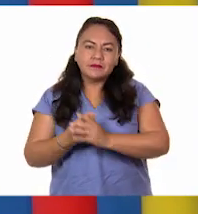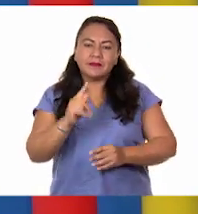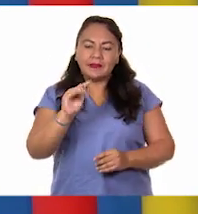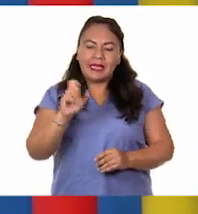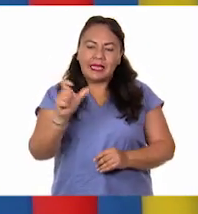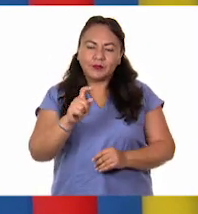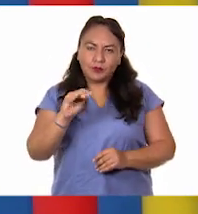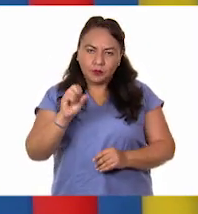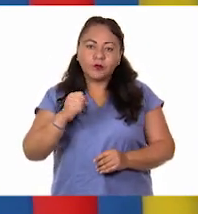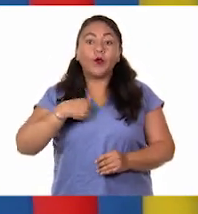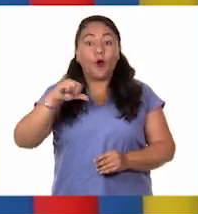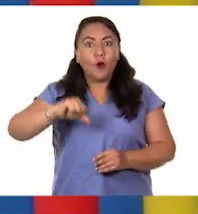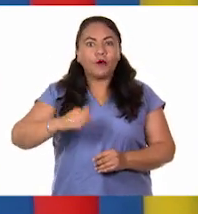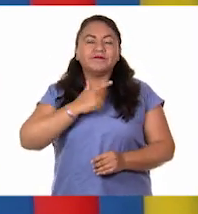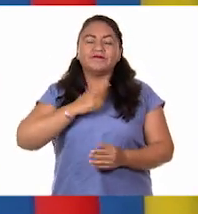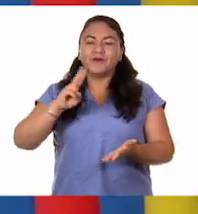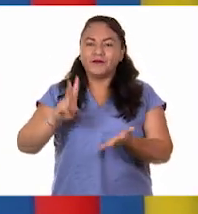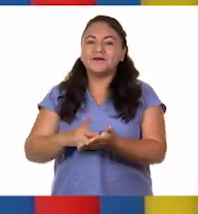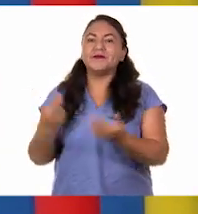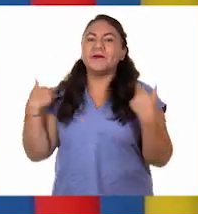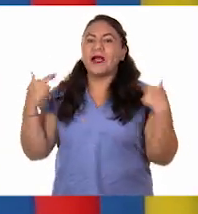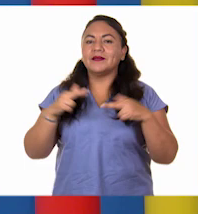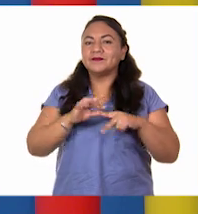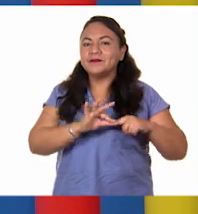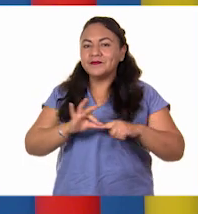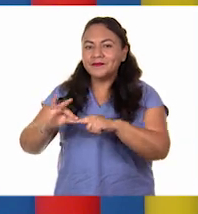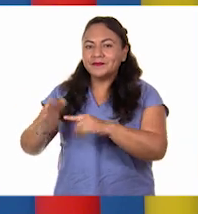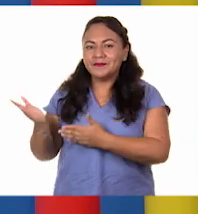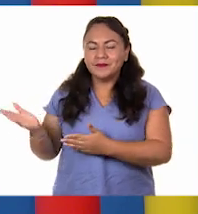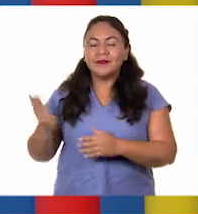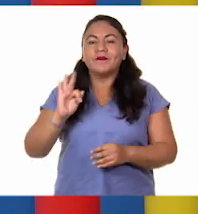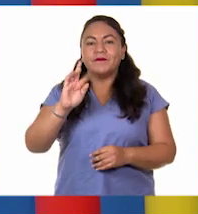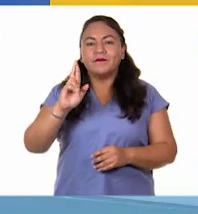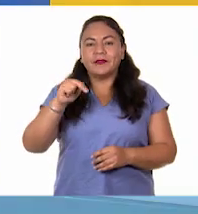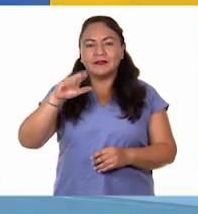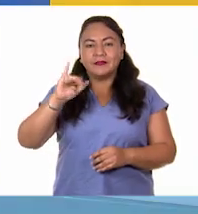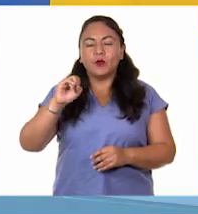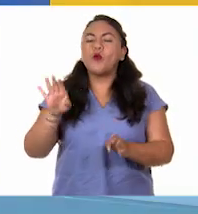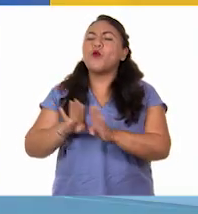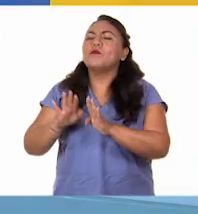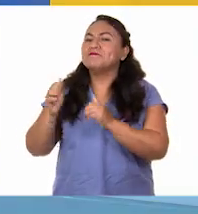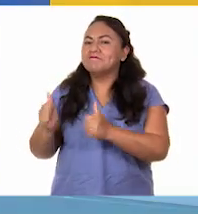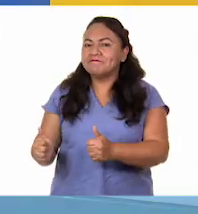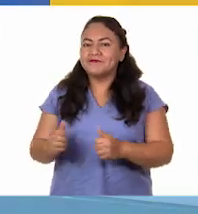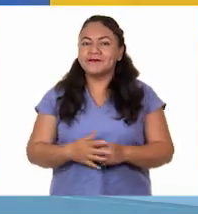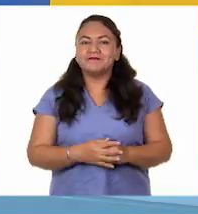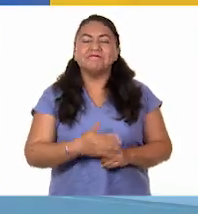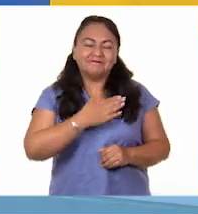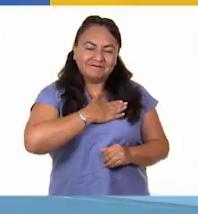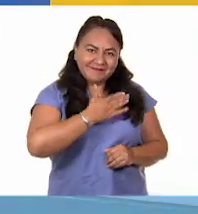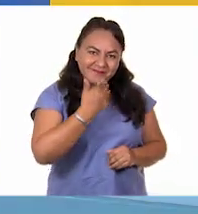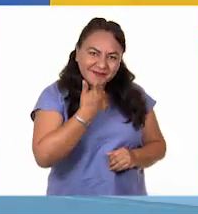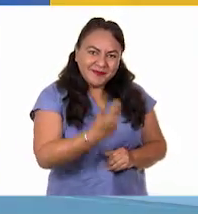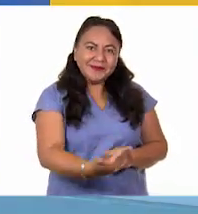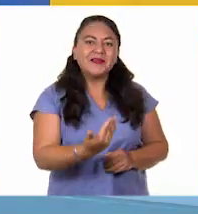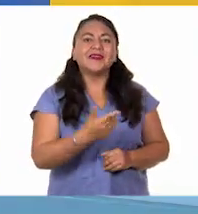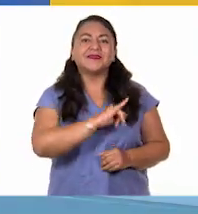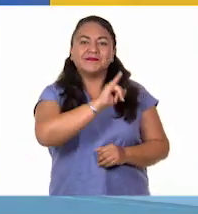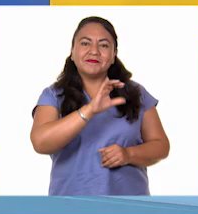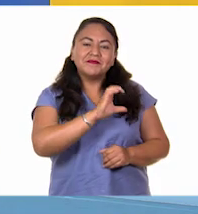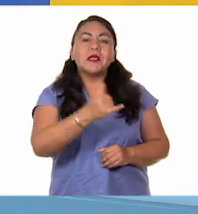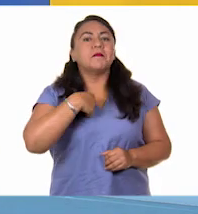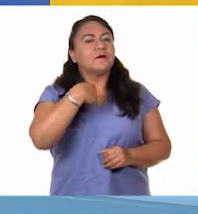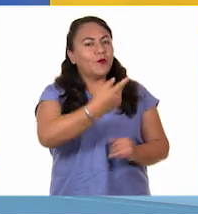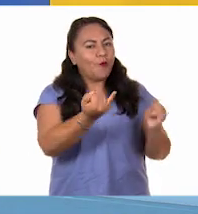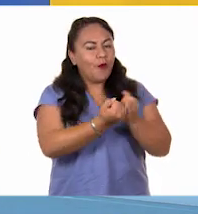gusto contar nuevamente con la guía del maestro Francisco Olivares Sánchez. ¿Cómo está, profesor? Muy bien, Juan Carlos. También